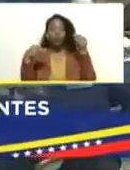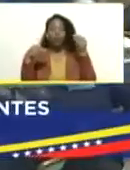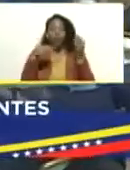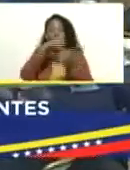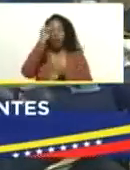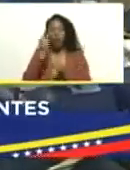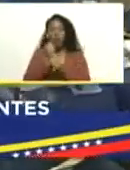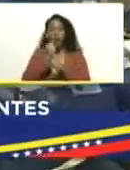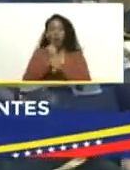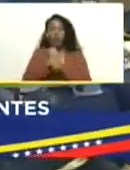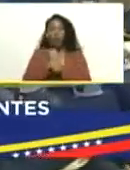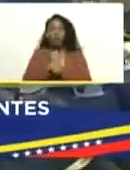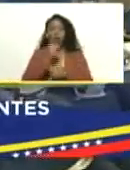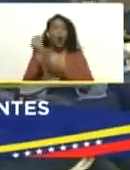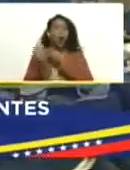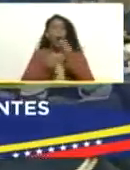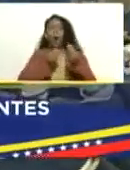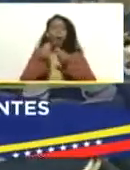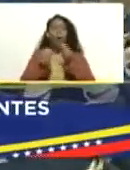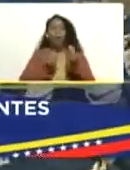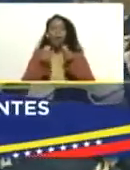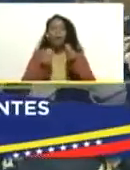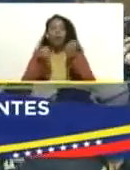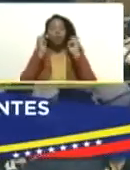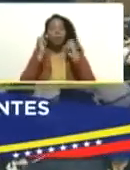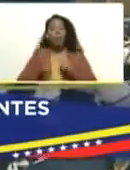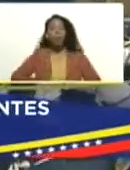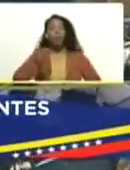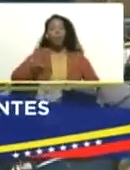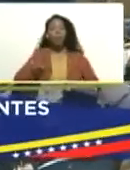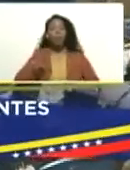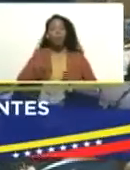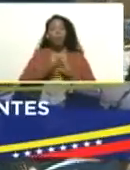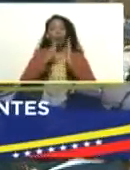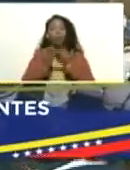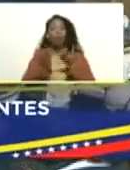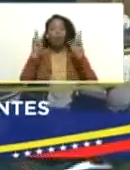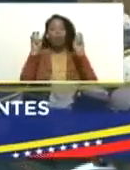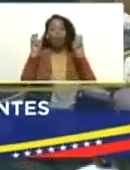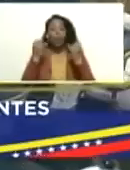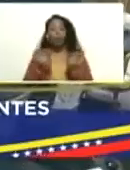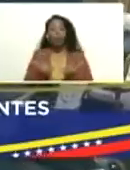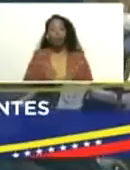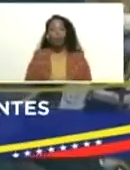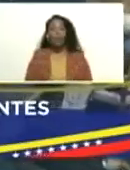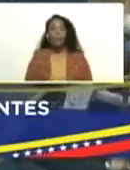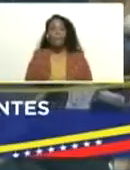como una de las potencias emergentes más importantes del mundo nuevo.